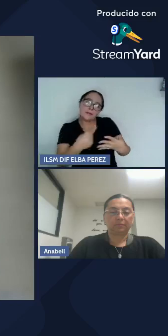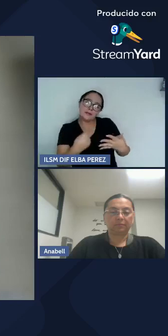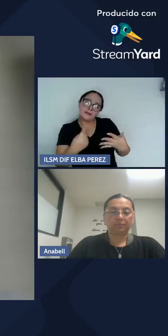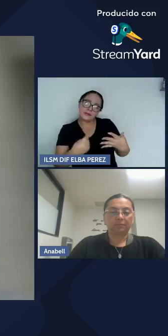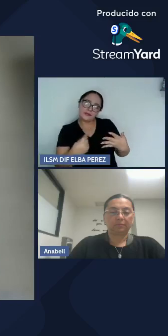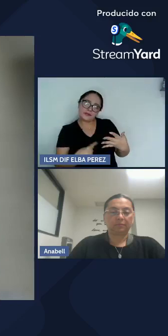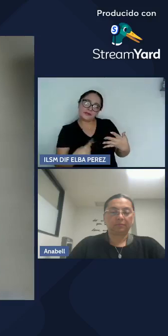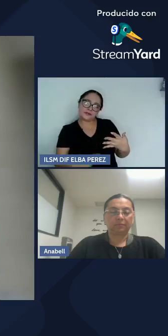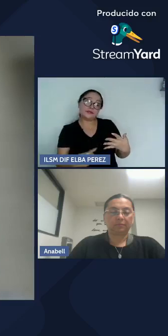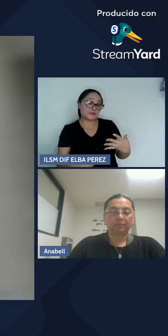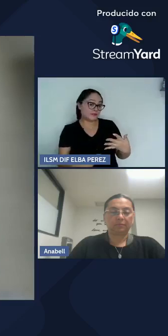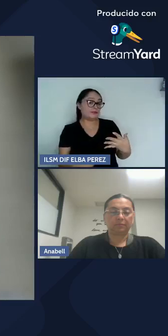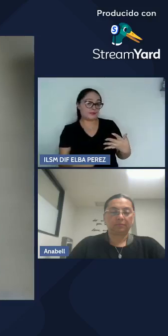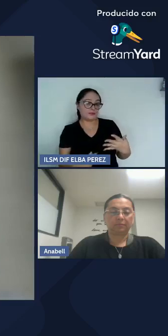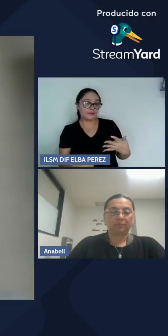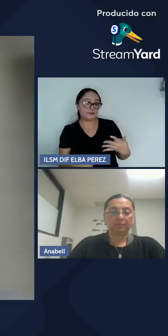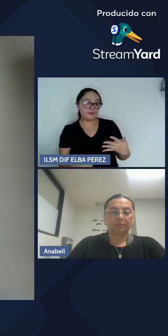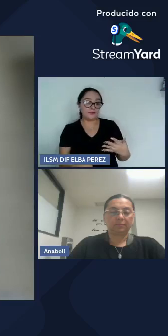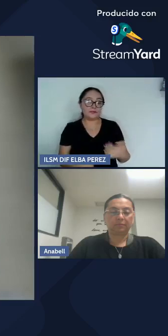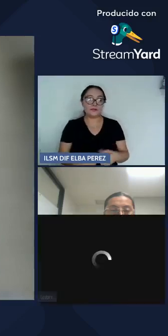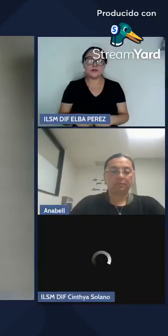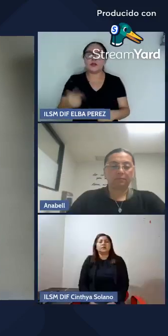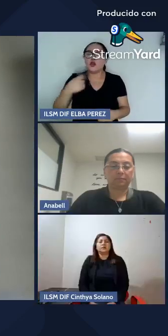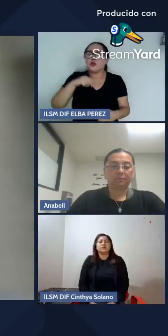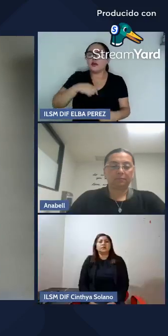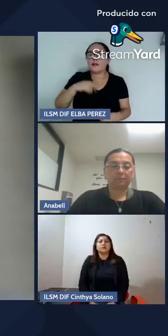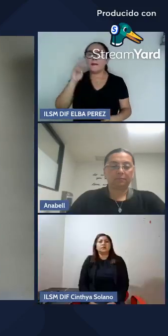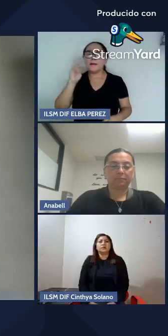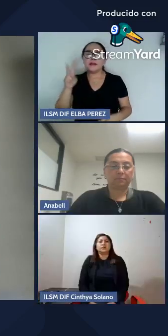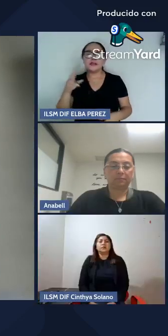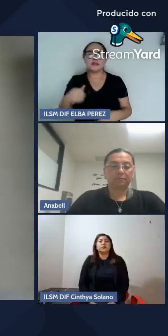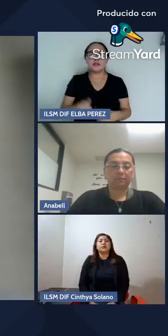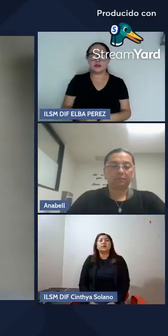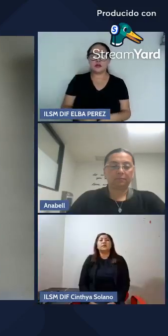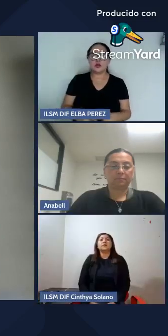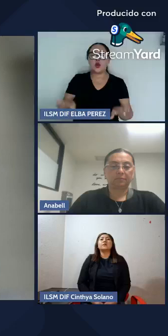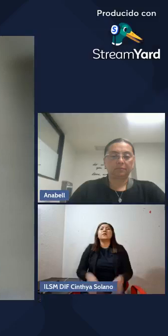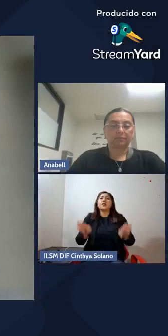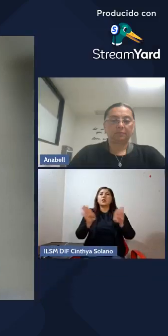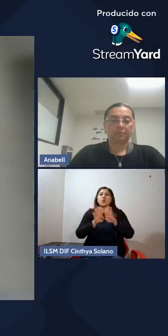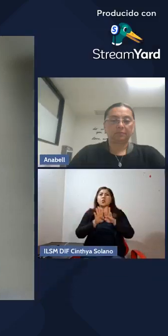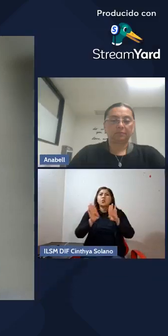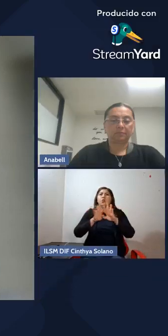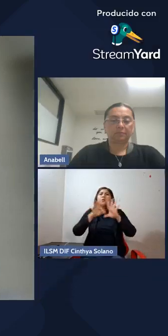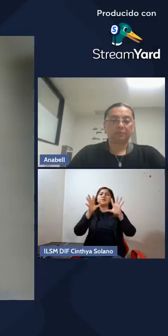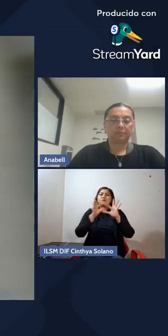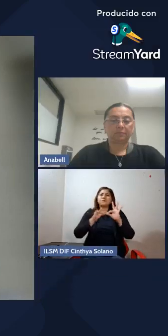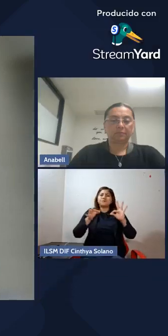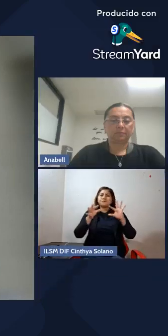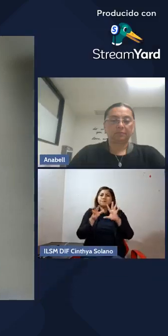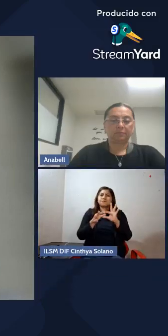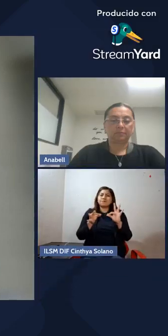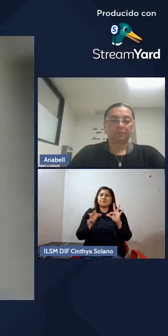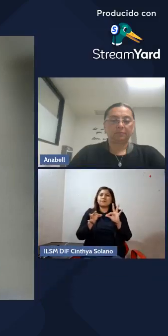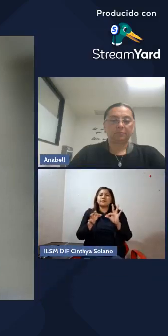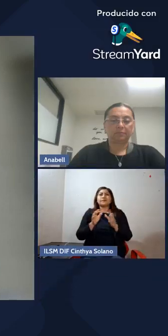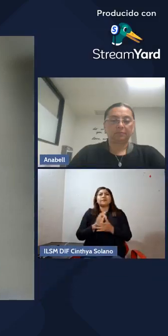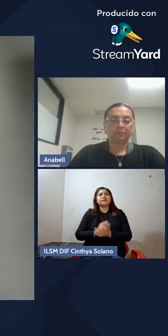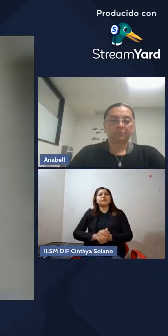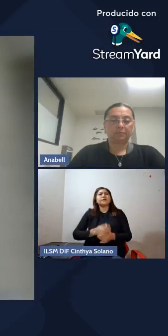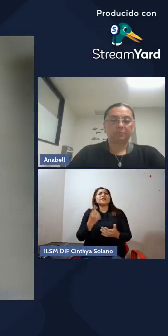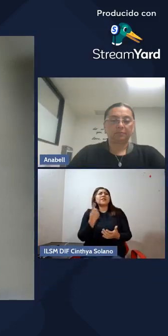de delitos. Y nos vamos a dar cuenta cómo están redactadas. ¿A qué me refiero? siempre nos van a